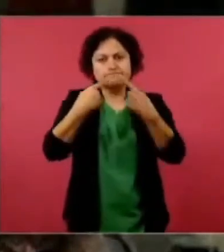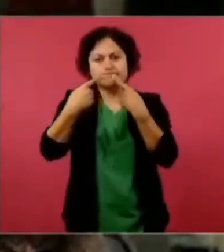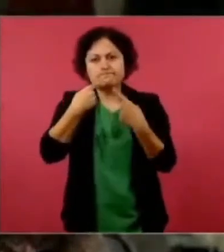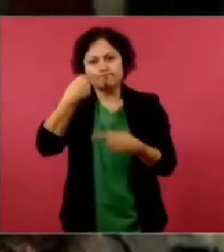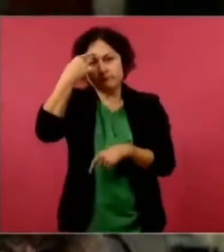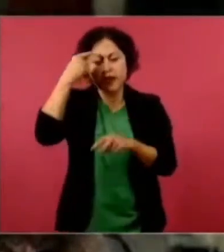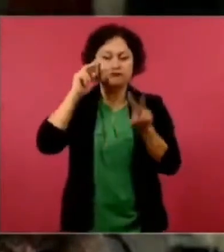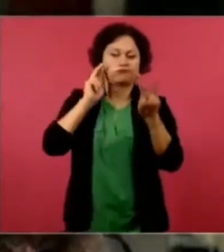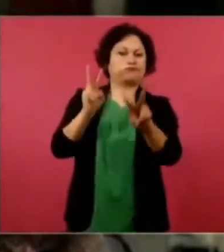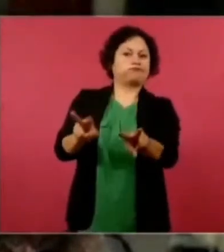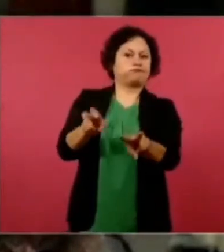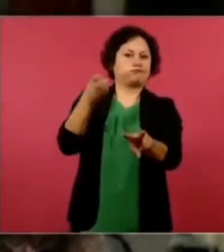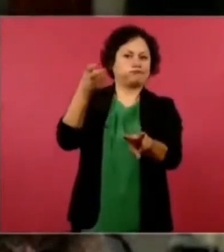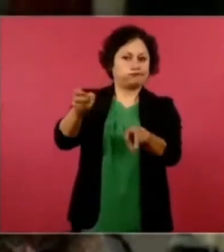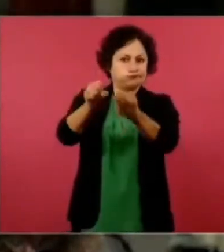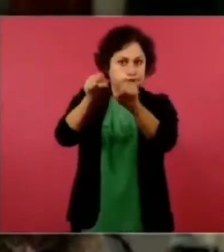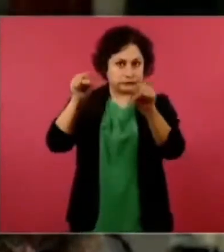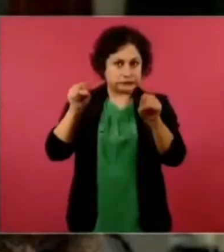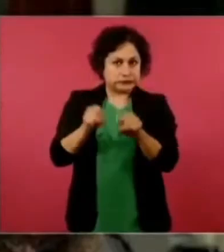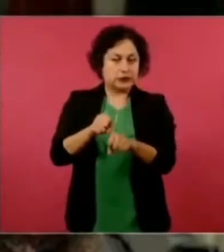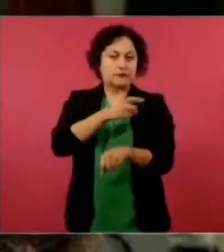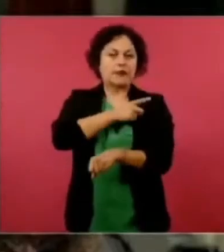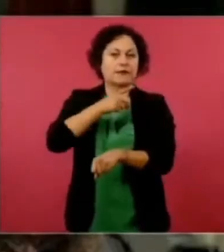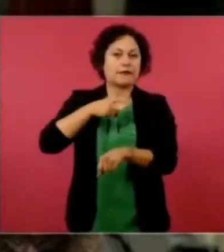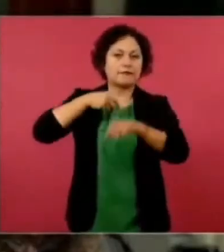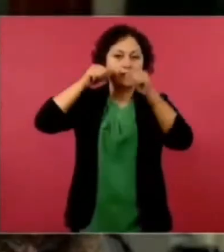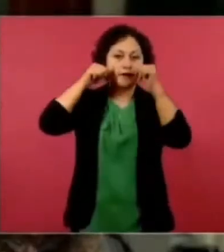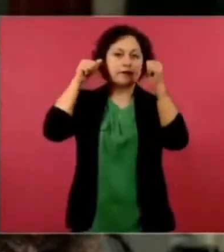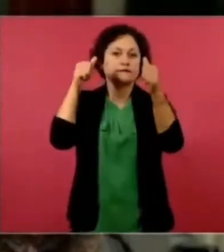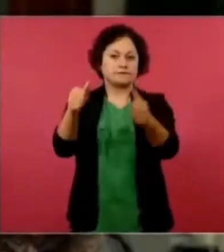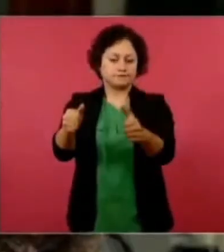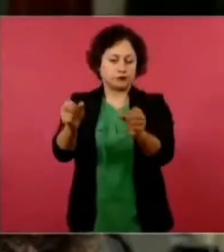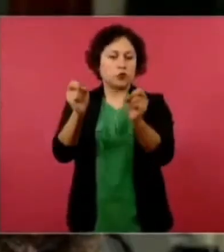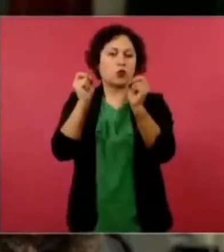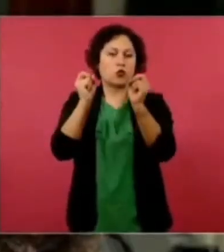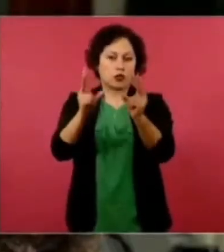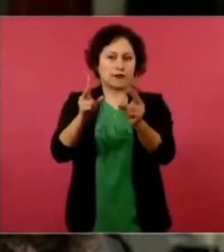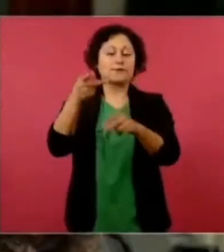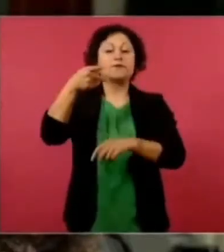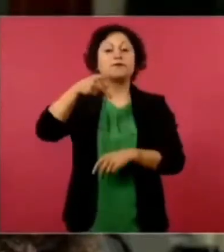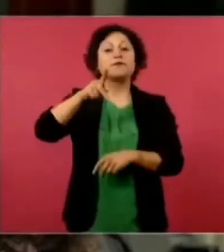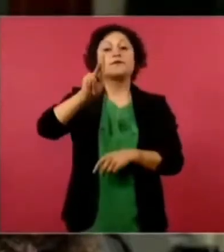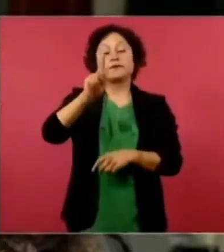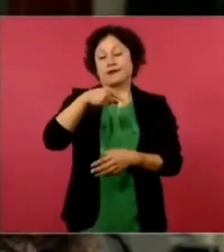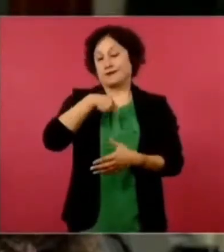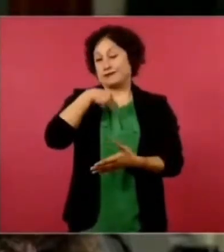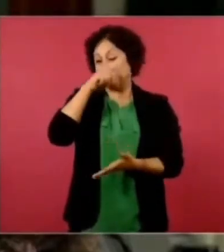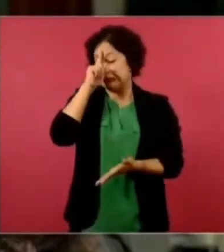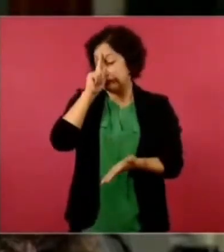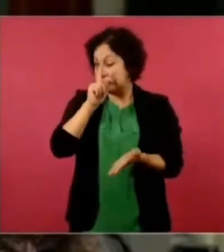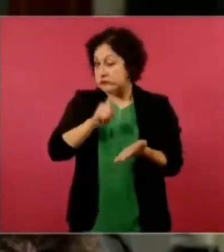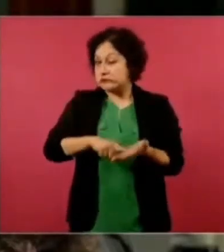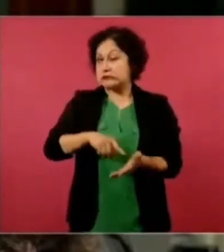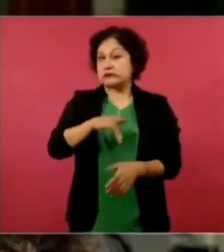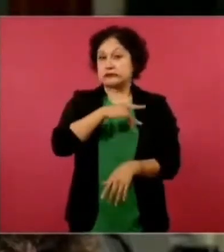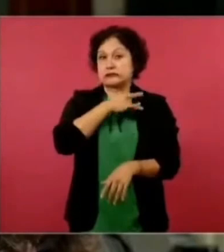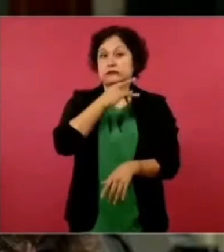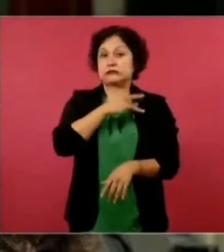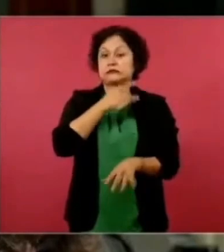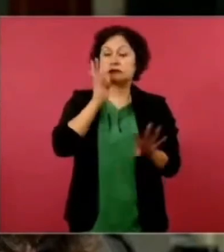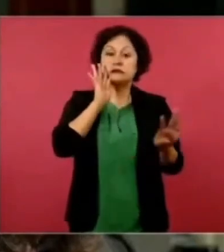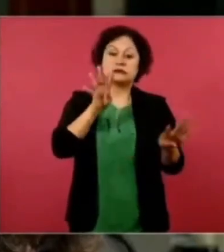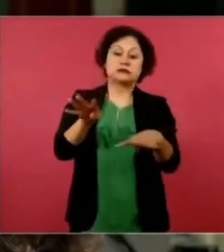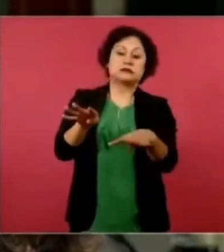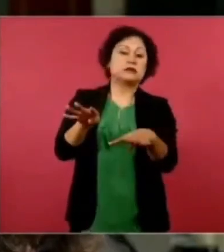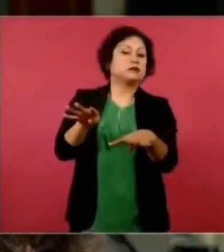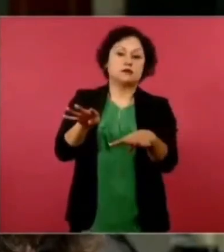reflector a ese Poder Judicial. Pero me parece que también se está obviando el reflector al